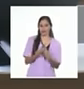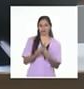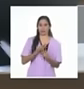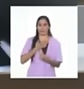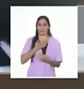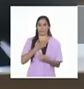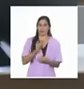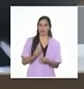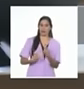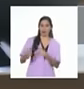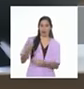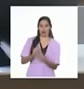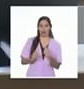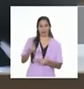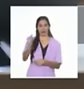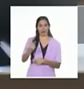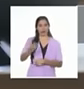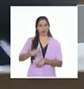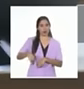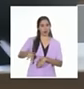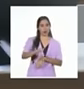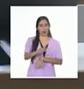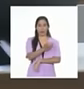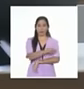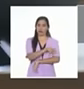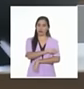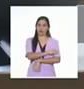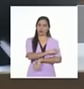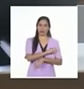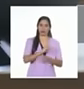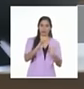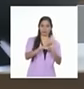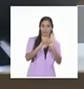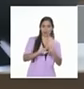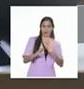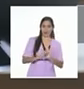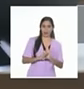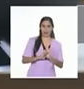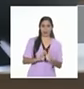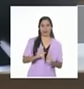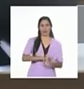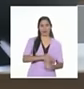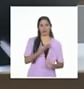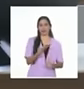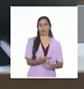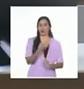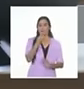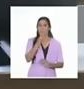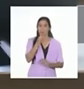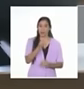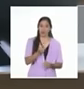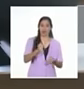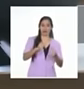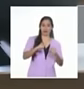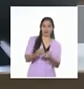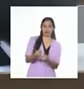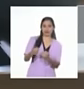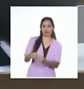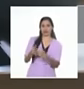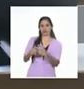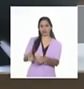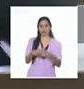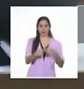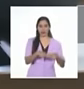las medidas y para que haya una ruptura de la población con la Revolución